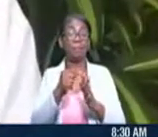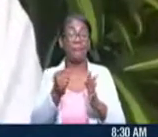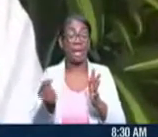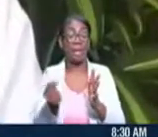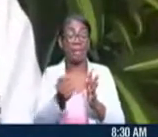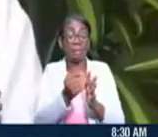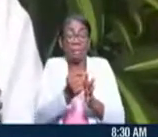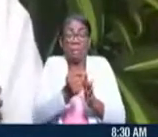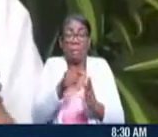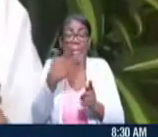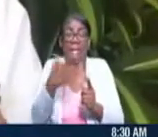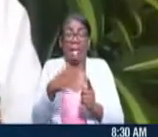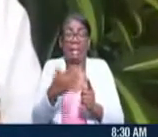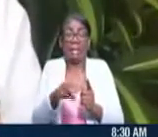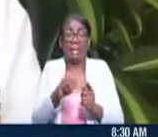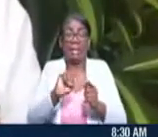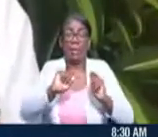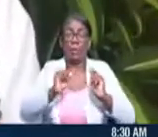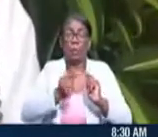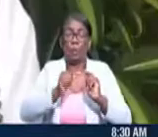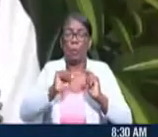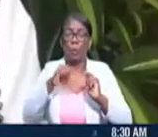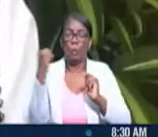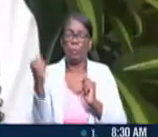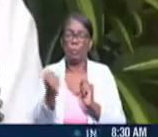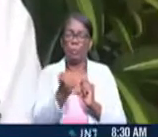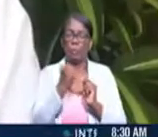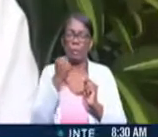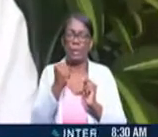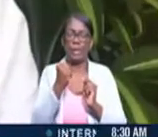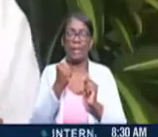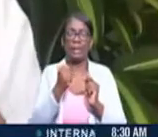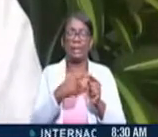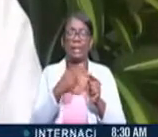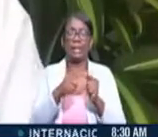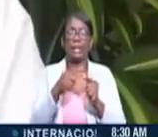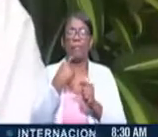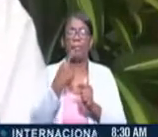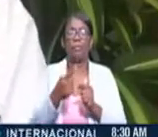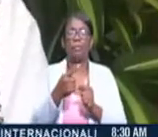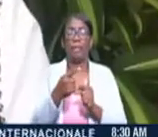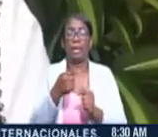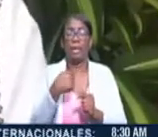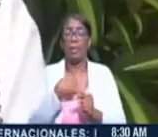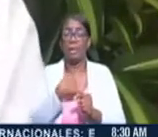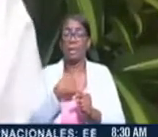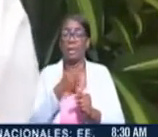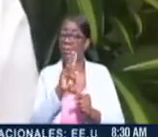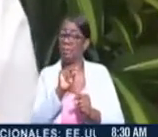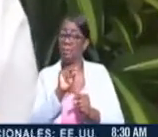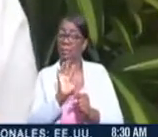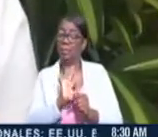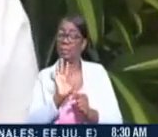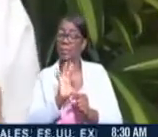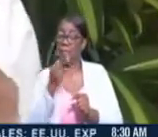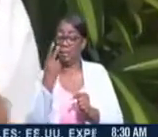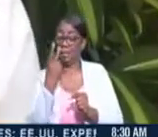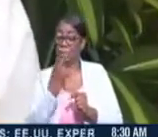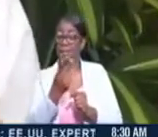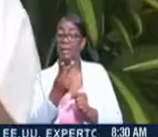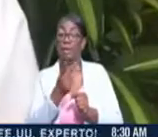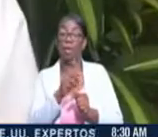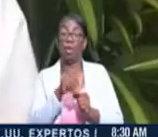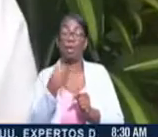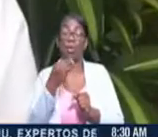pincharse causa un dolor intenso. A mí personalmente no me ha sucedido, pero he estado presente